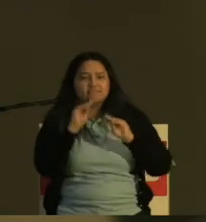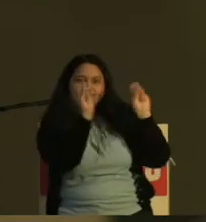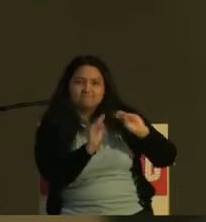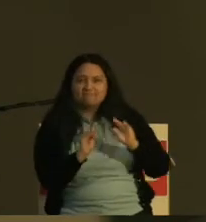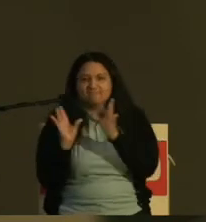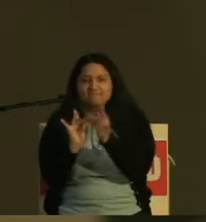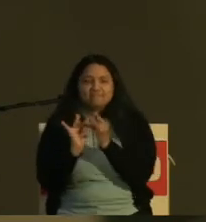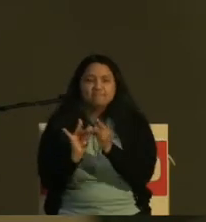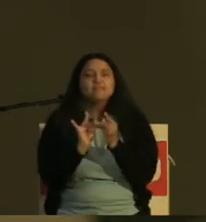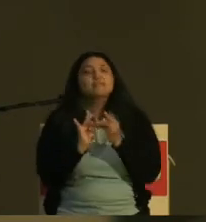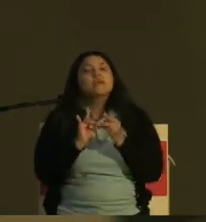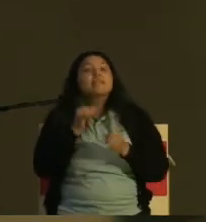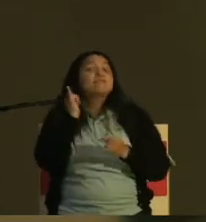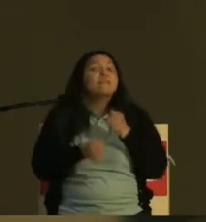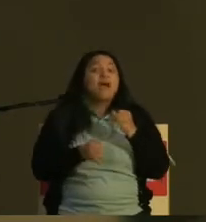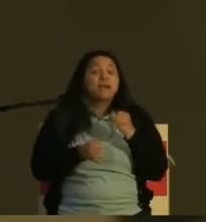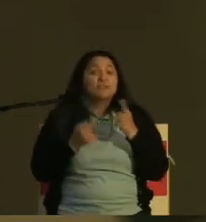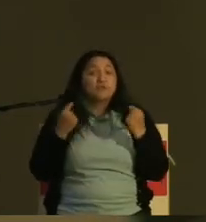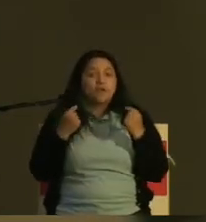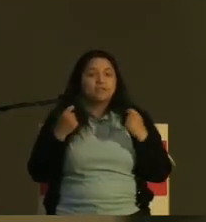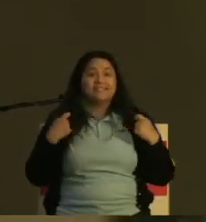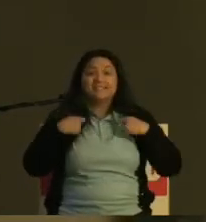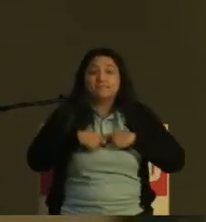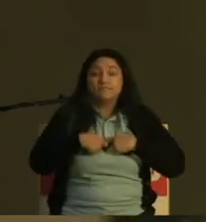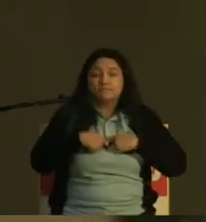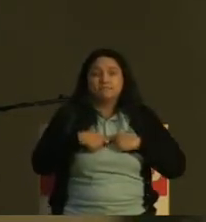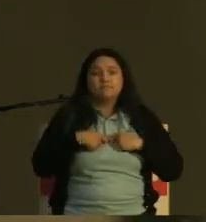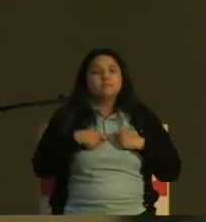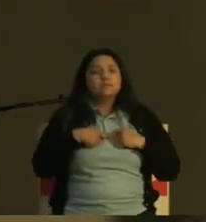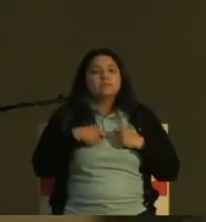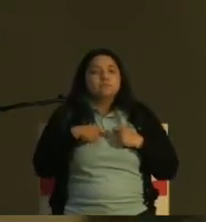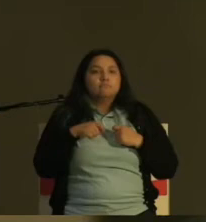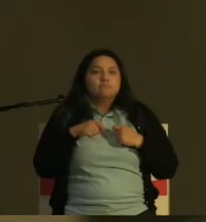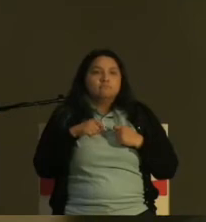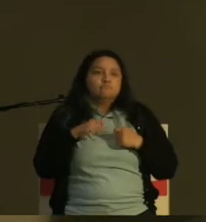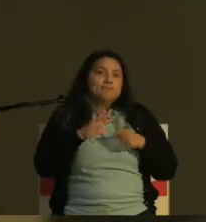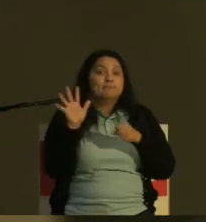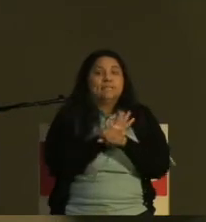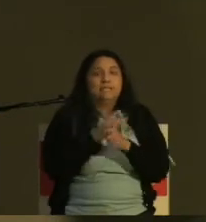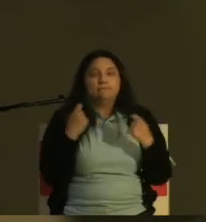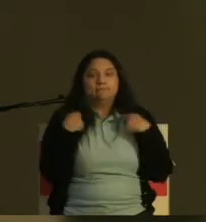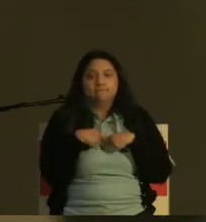temporada iba a terminar cuando el kimono estuviera totalmente bordado, ¿no?